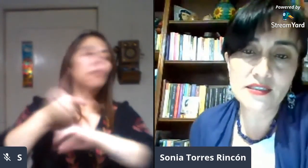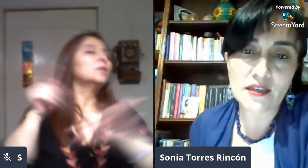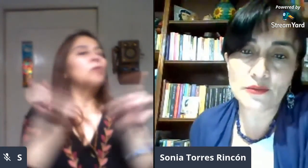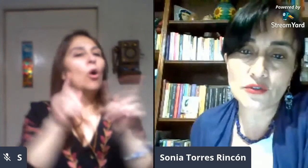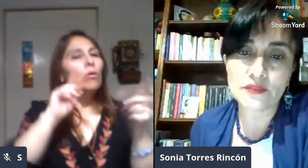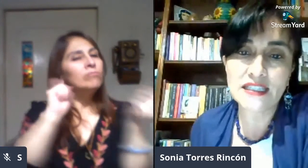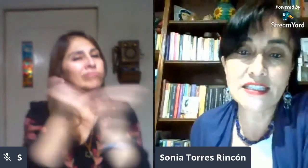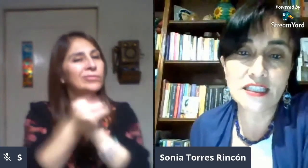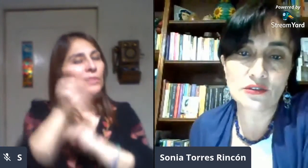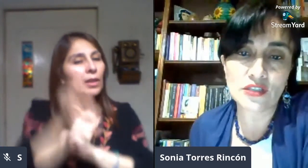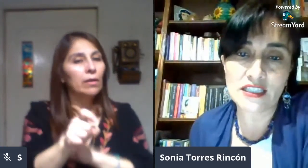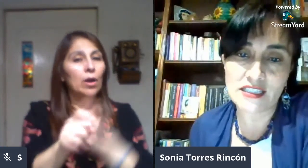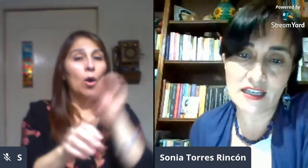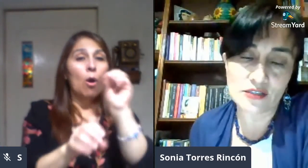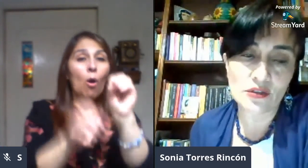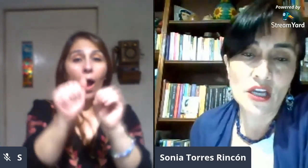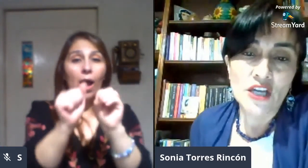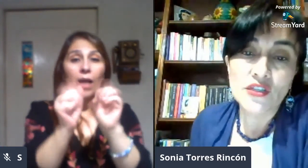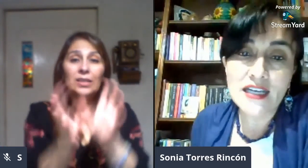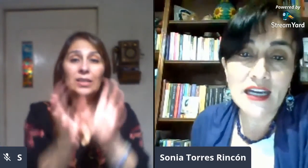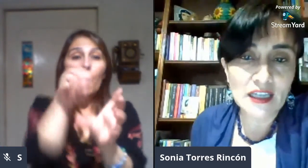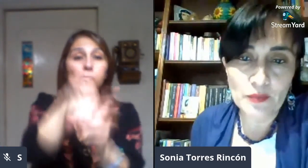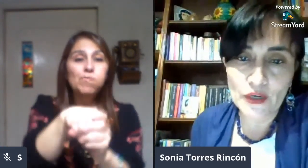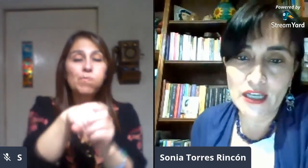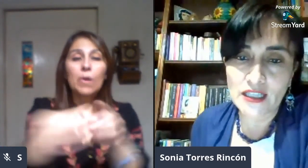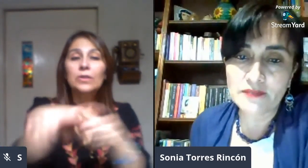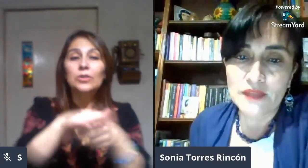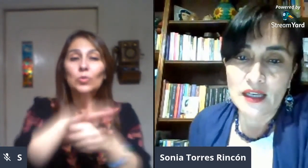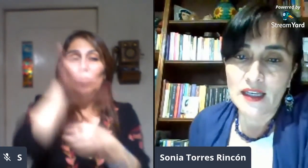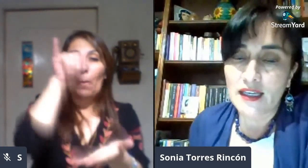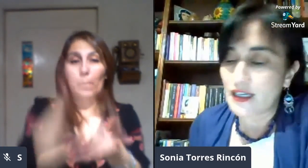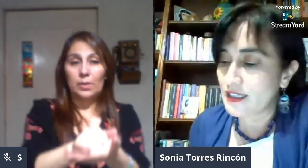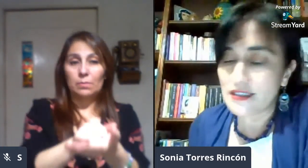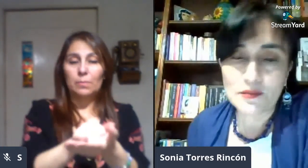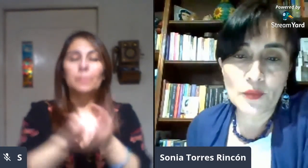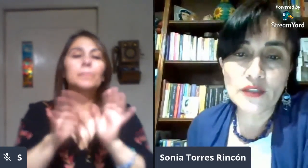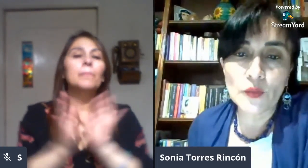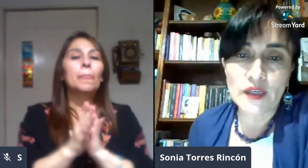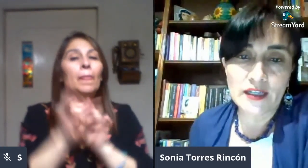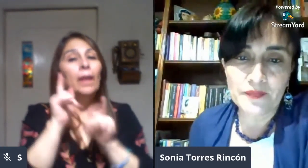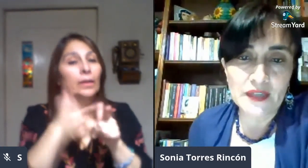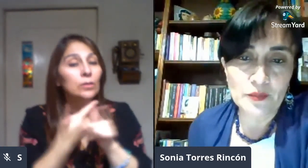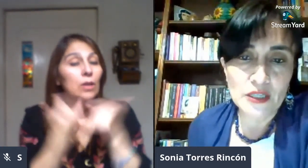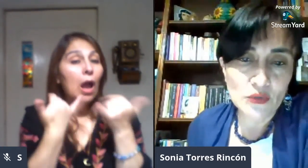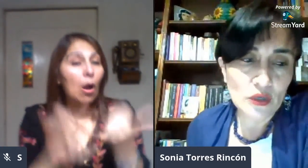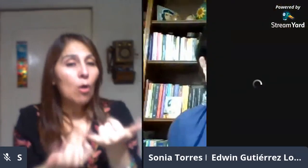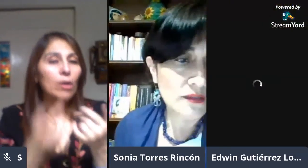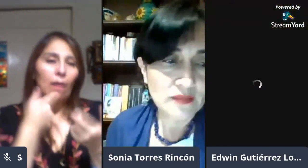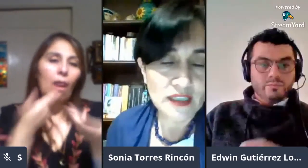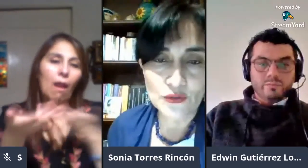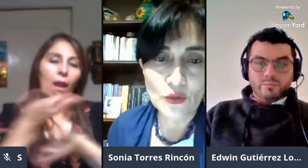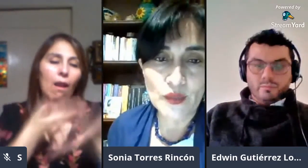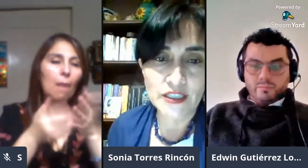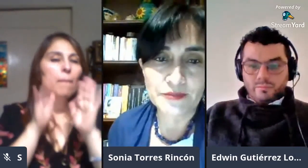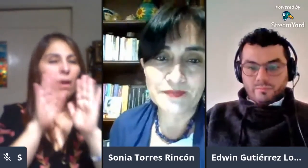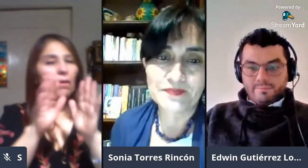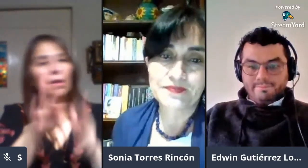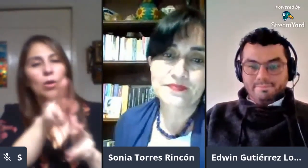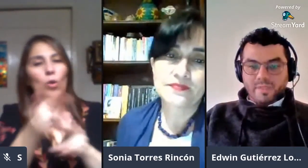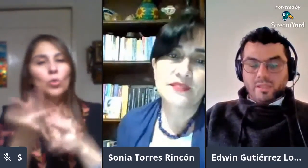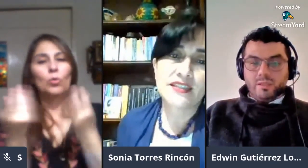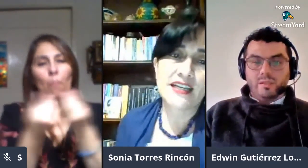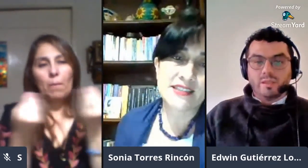y hombres estamos inscritos en este caso. Entonces dejaría por ahí en este momento para dar paso a otro